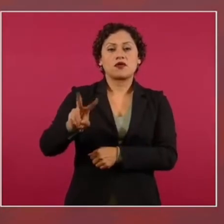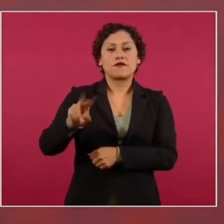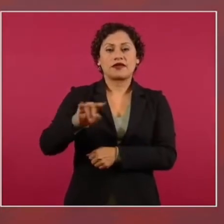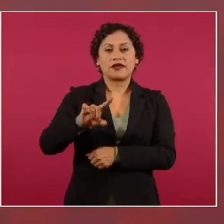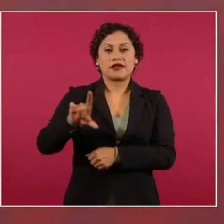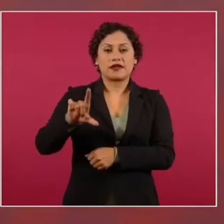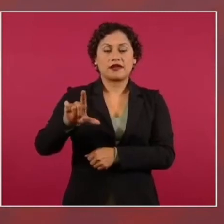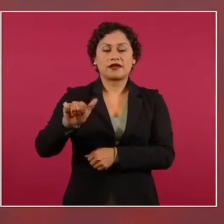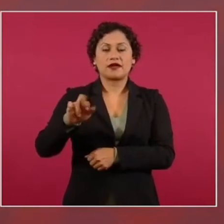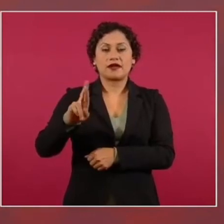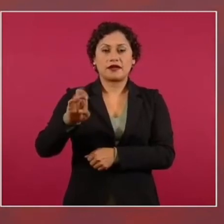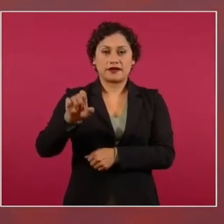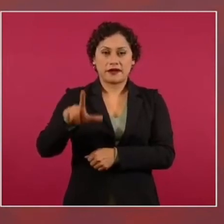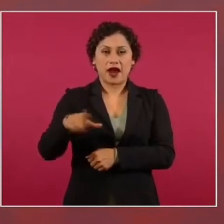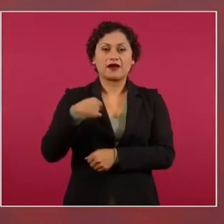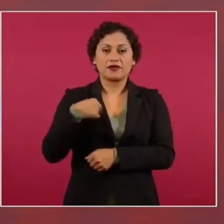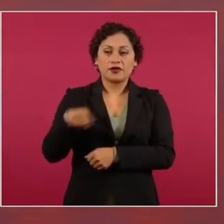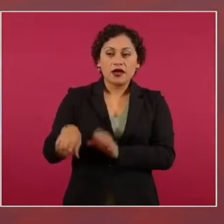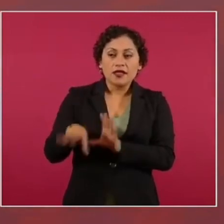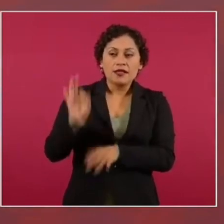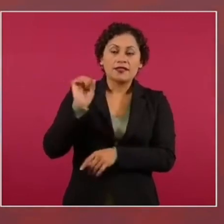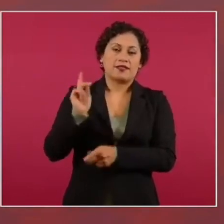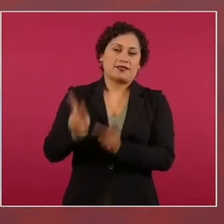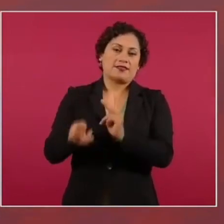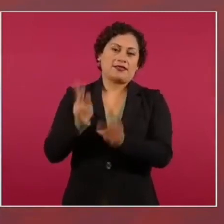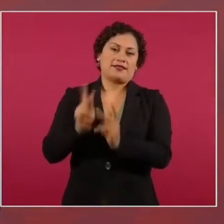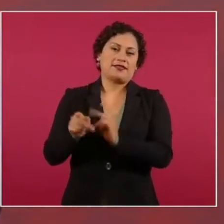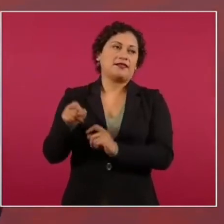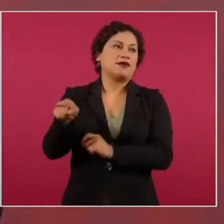el tema de Américo. Es